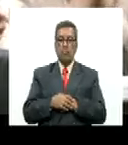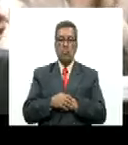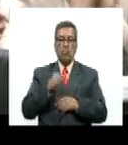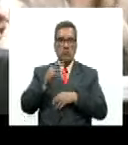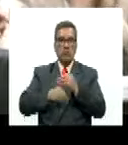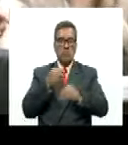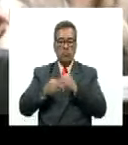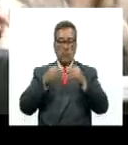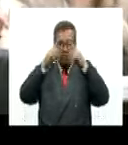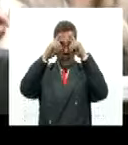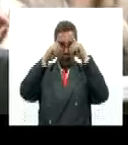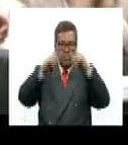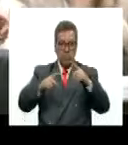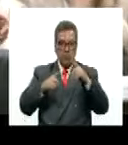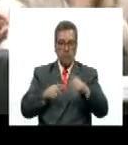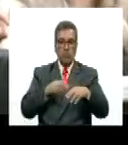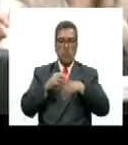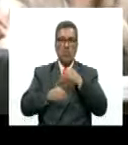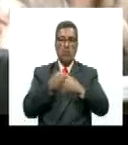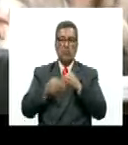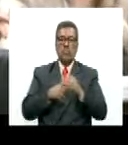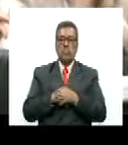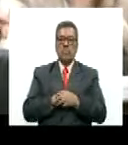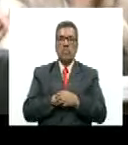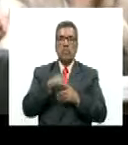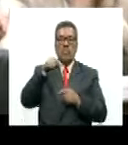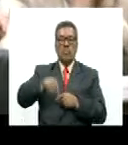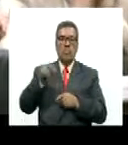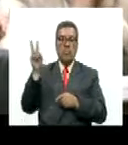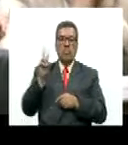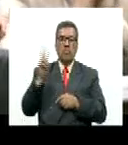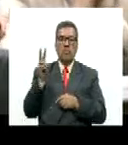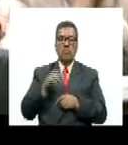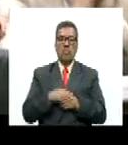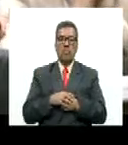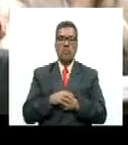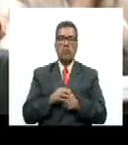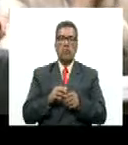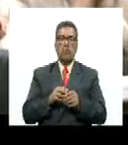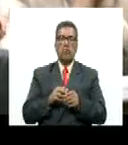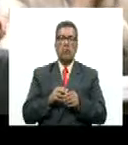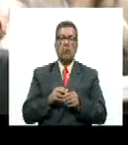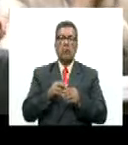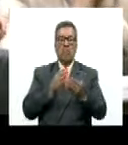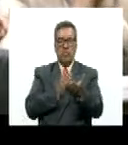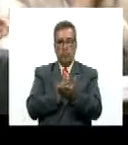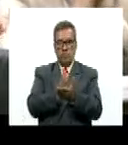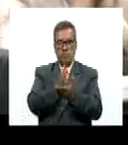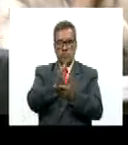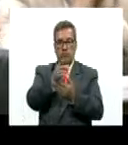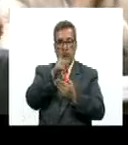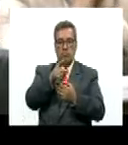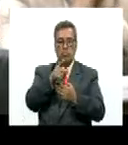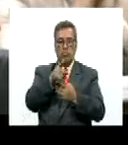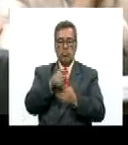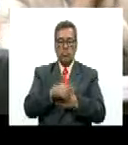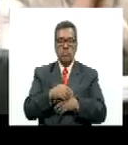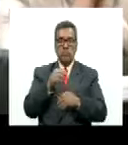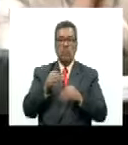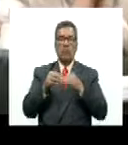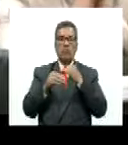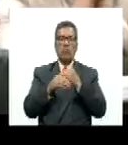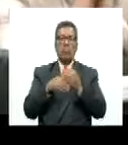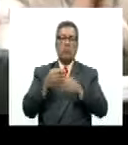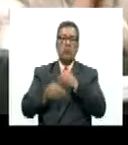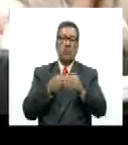tomado decisiones con respecto a Venezuela en la cual continúa con estas medidas